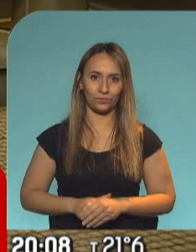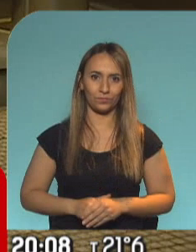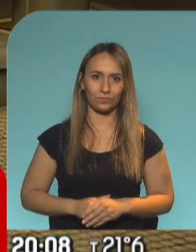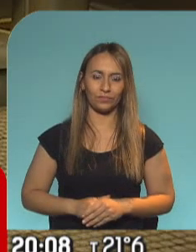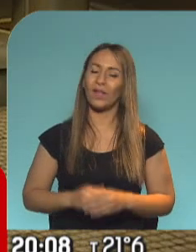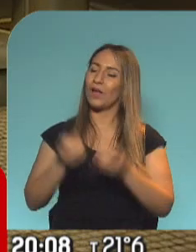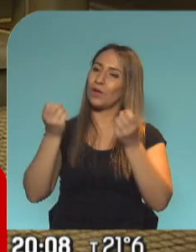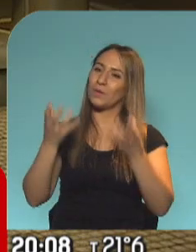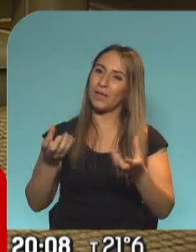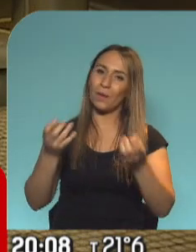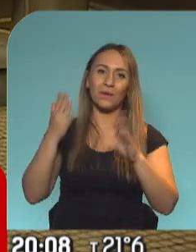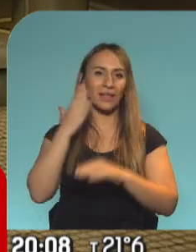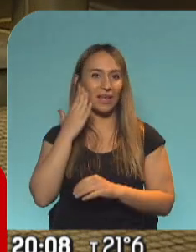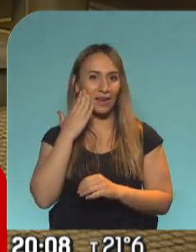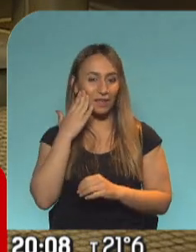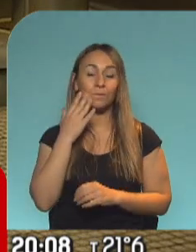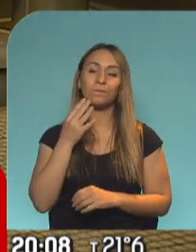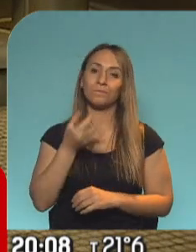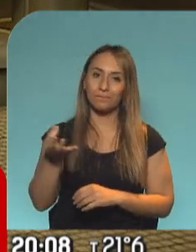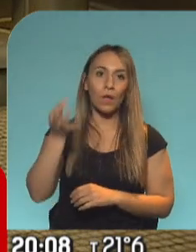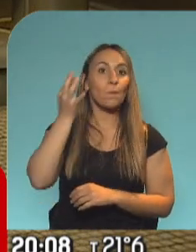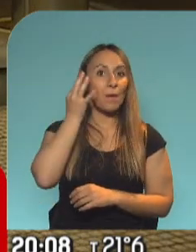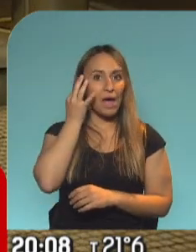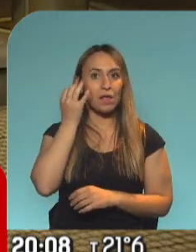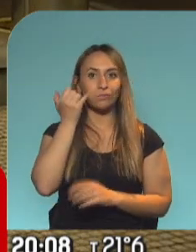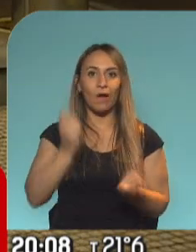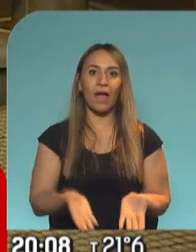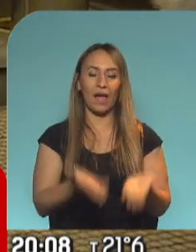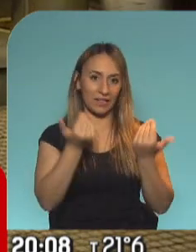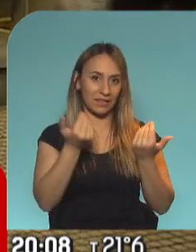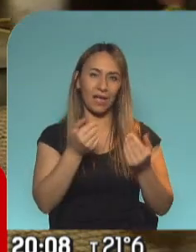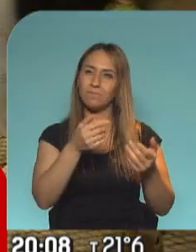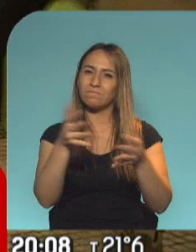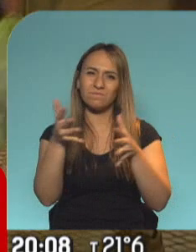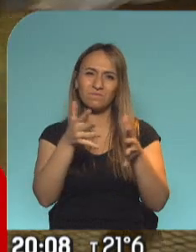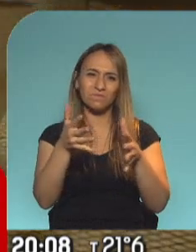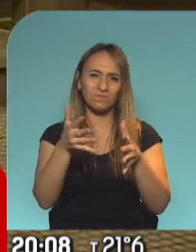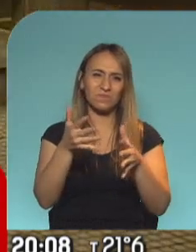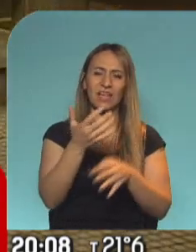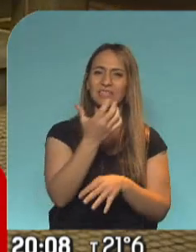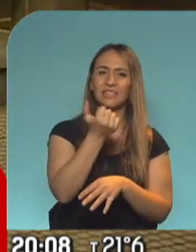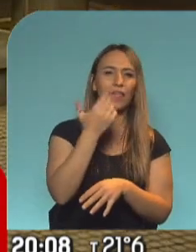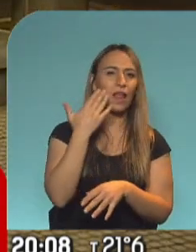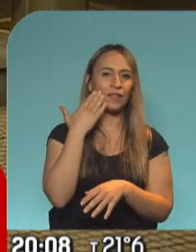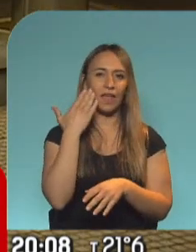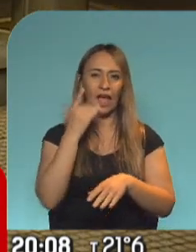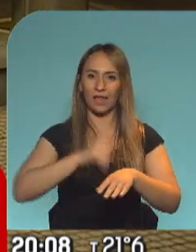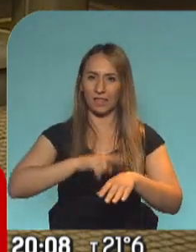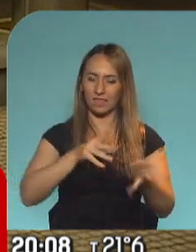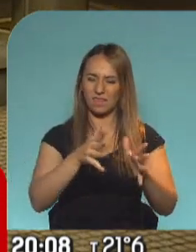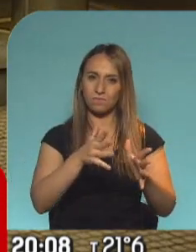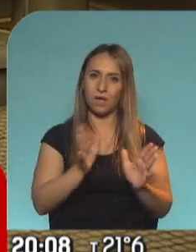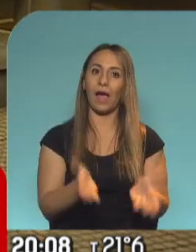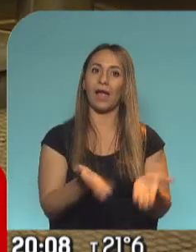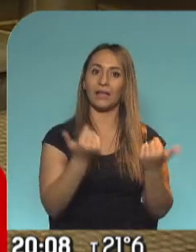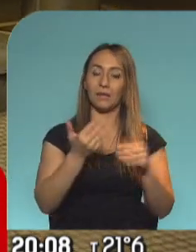como le van muy buenas tardes maradona recibió finalmente la alta cerca de las 18 horas antes estuvo